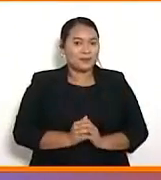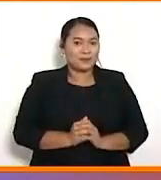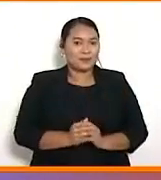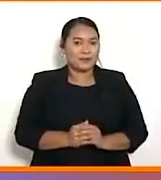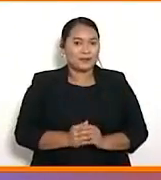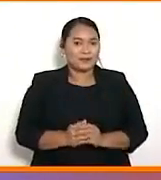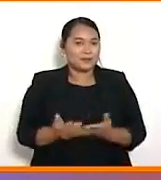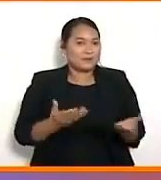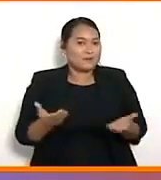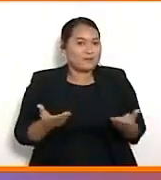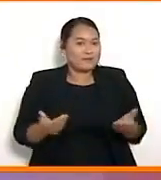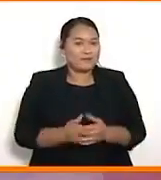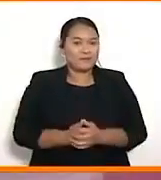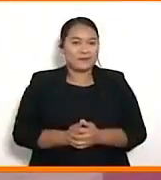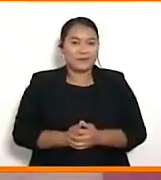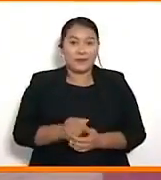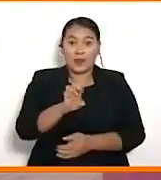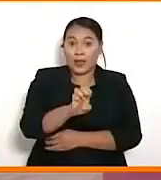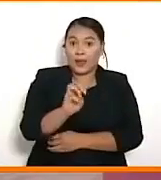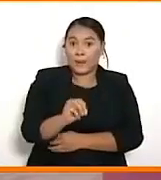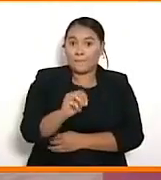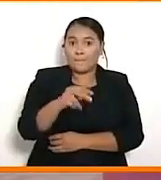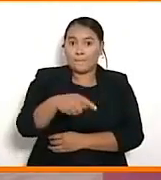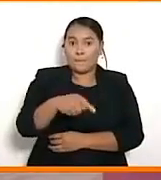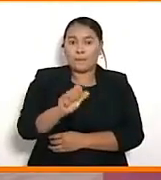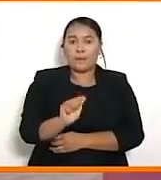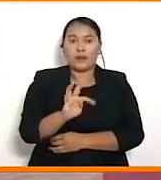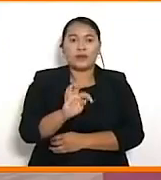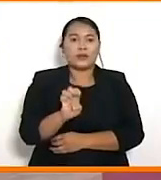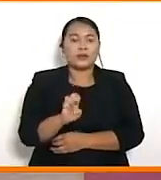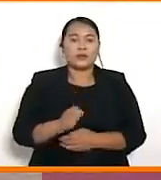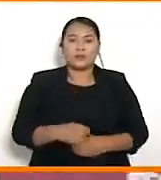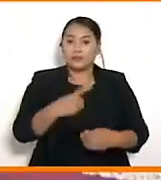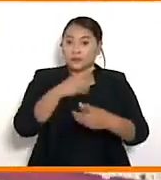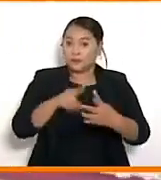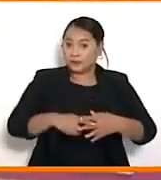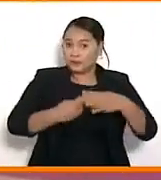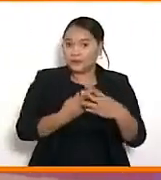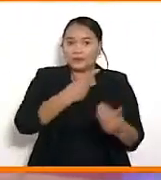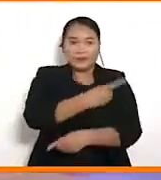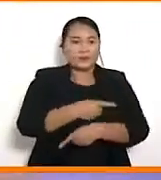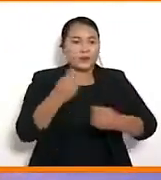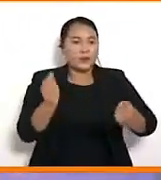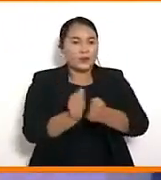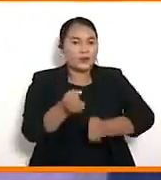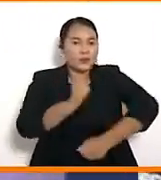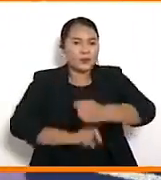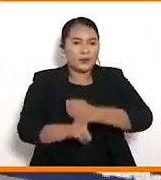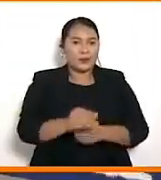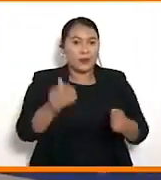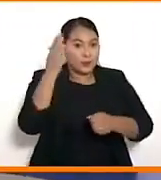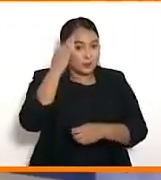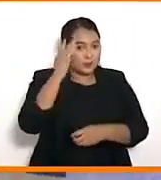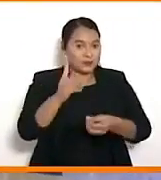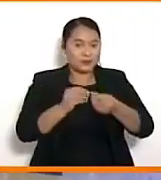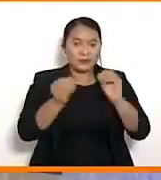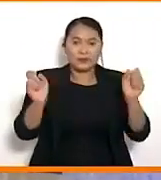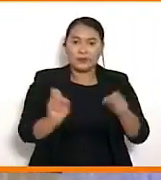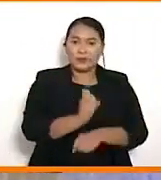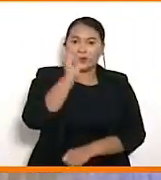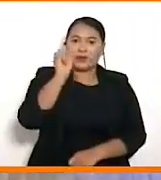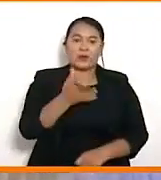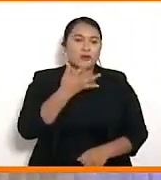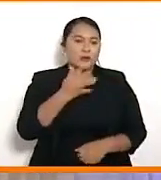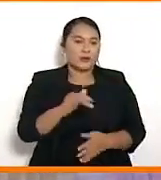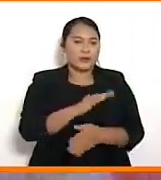Atentos. Empate. Continuamos la diversión junto a premiados. Acompáñame a conocer el primer número afortunado con su primer dígito. Atentos